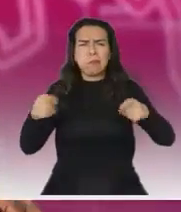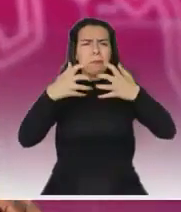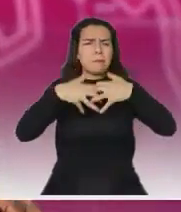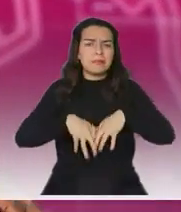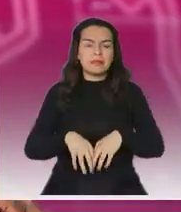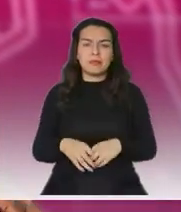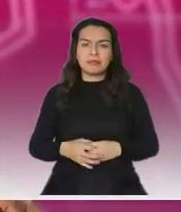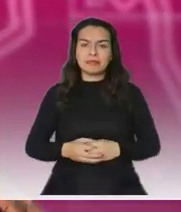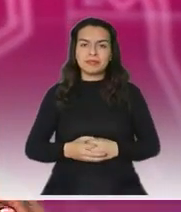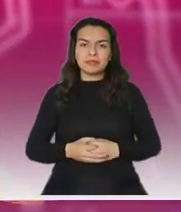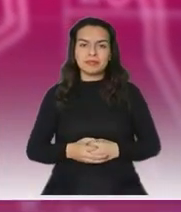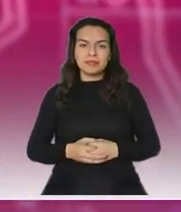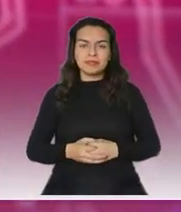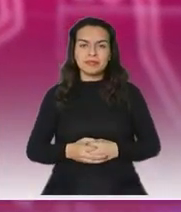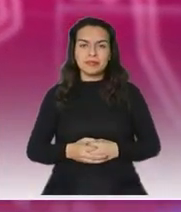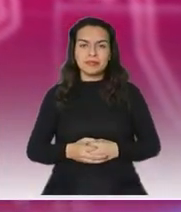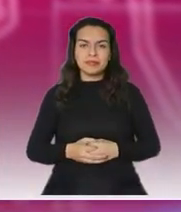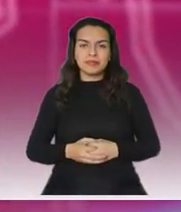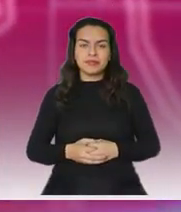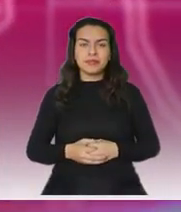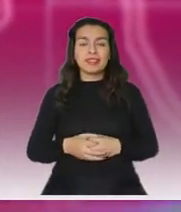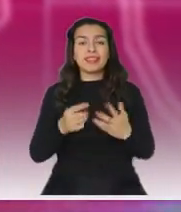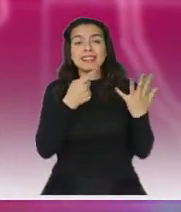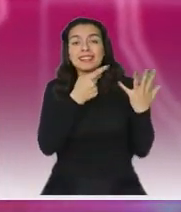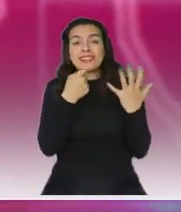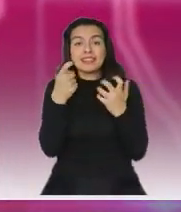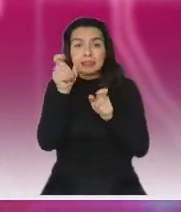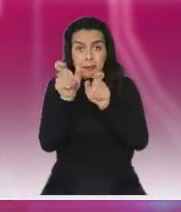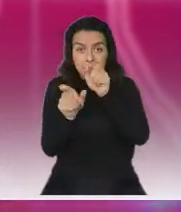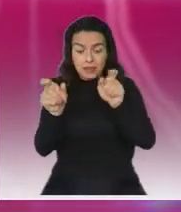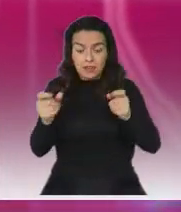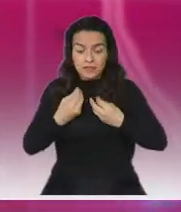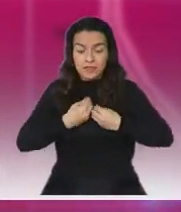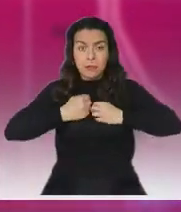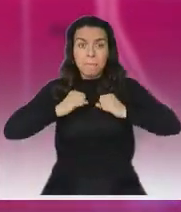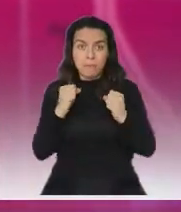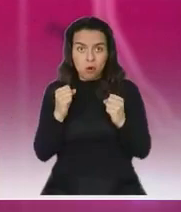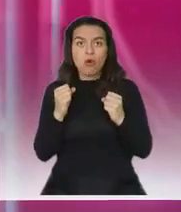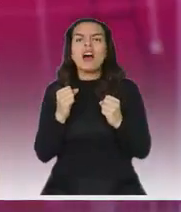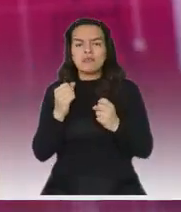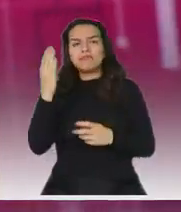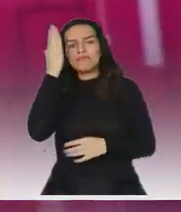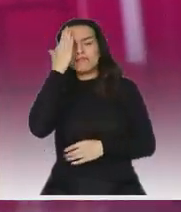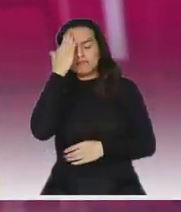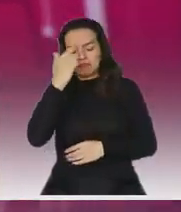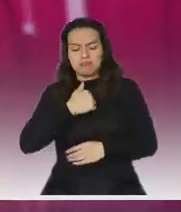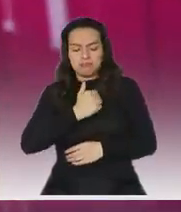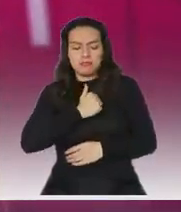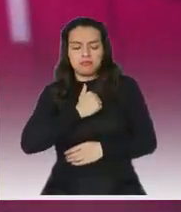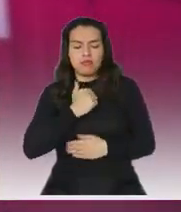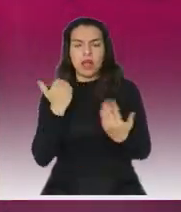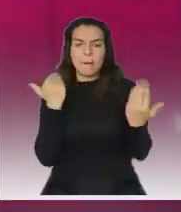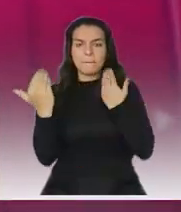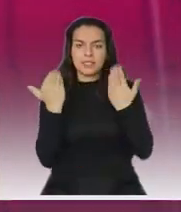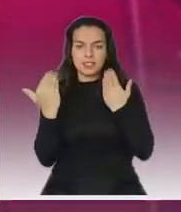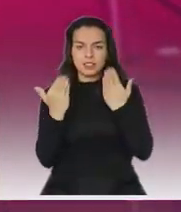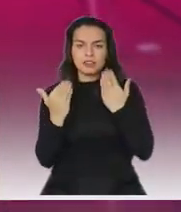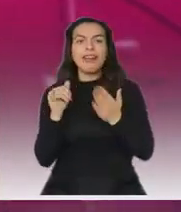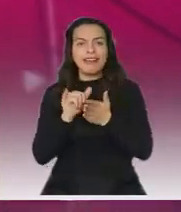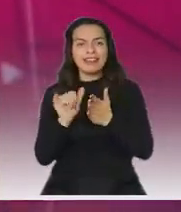más de 600 habitantes de bogotá se auto reconocen como campesinos así lo evidenció un estudio de cultura política